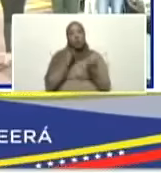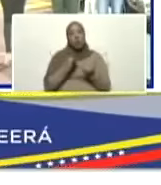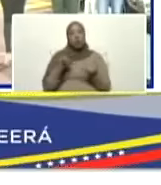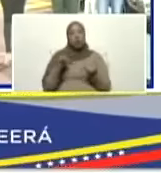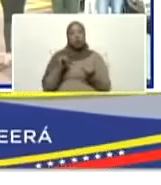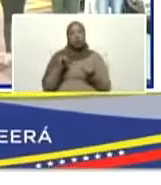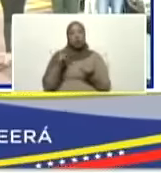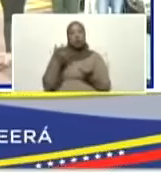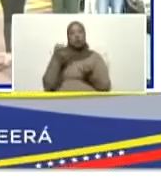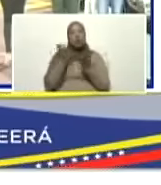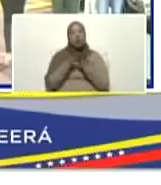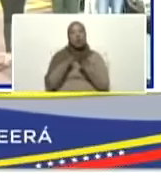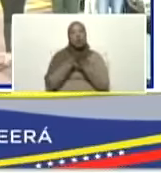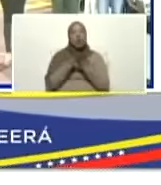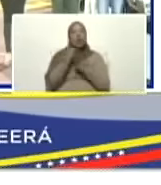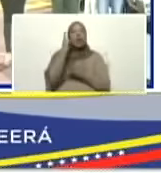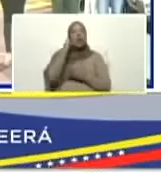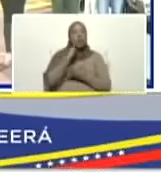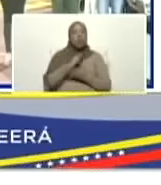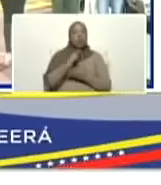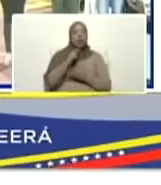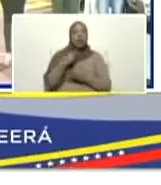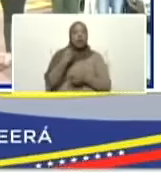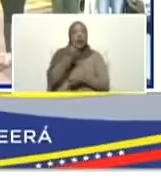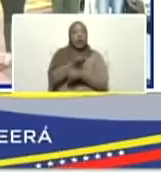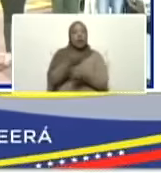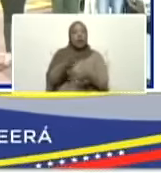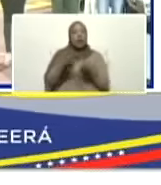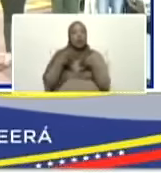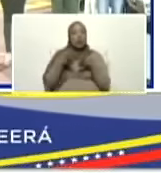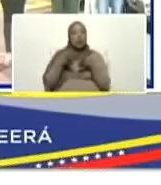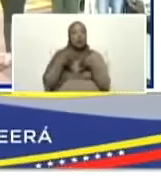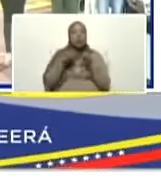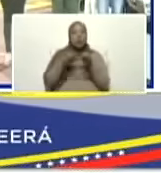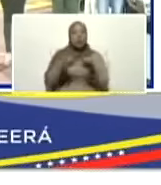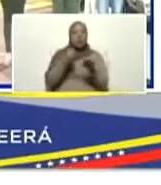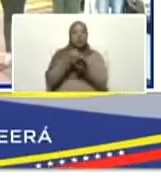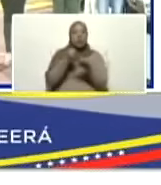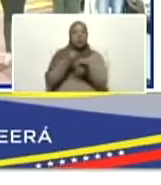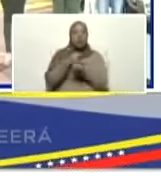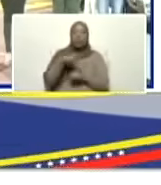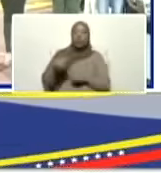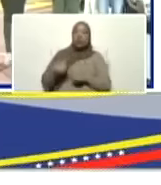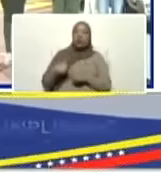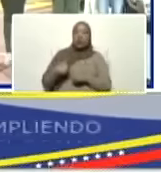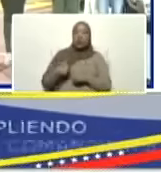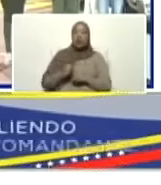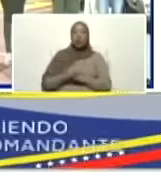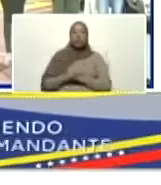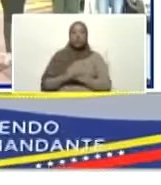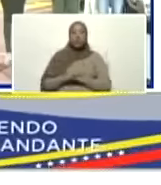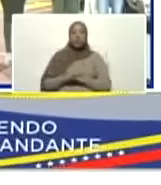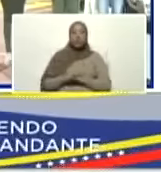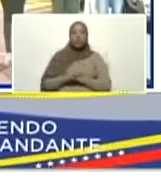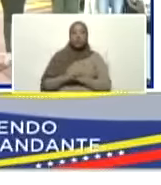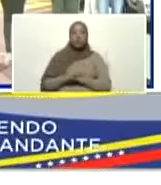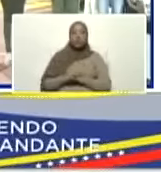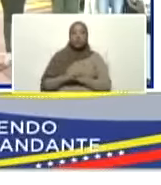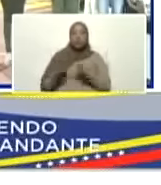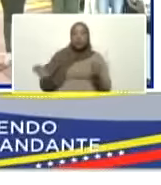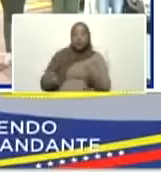le digo a la Escuela Primaria Bolivariana, el triunfo, sigan ustedes adelante. Neulín,